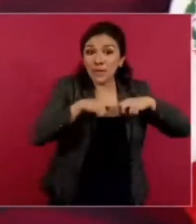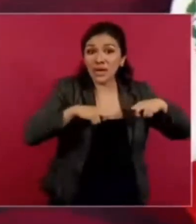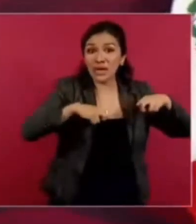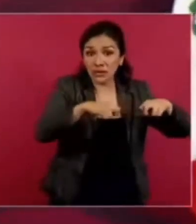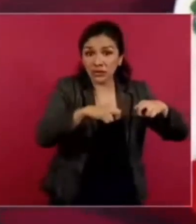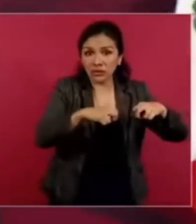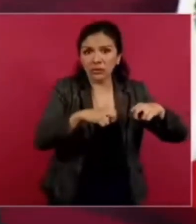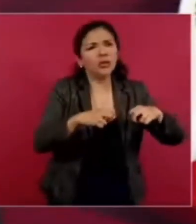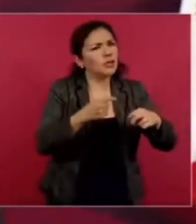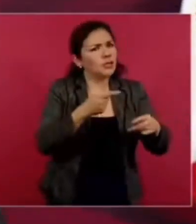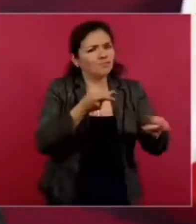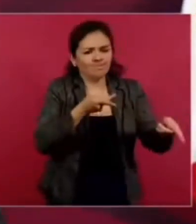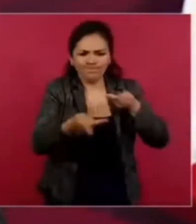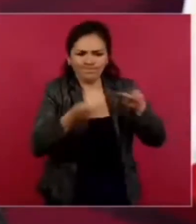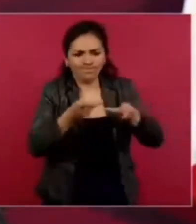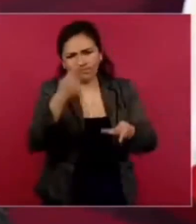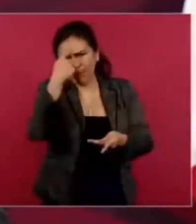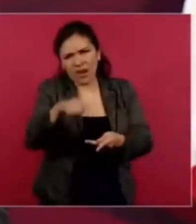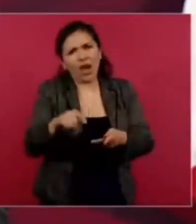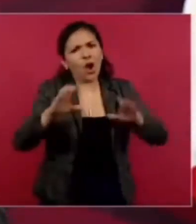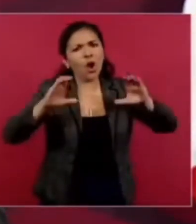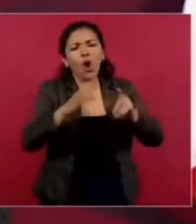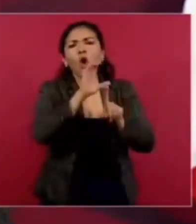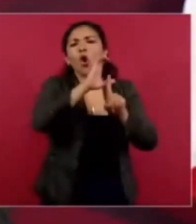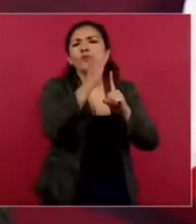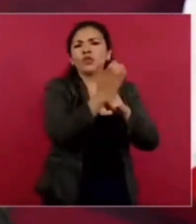comisión y dos ministros